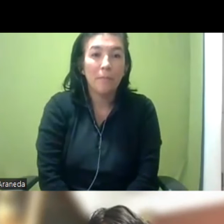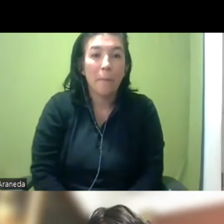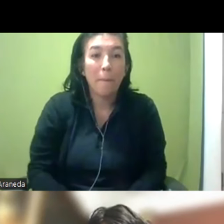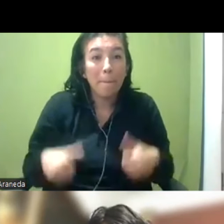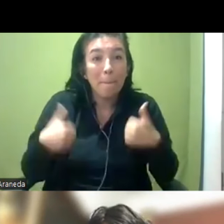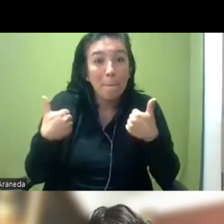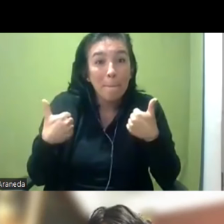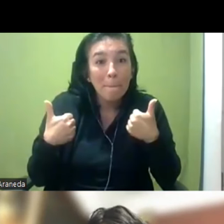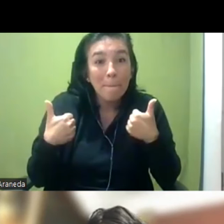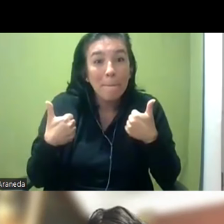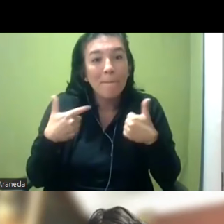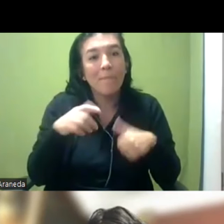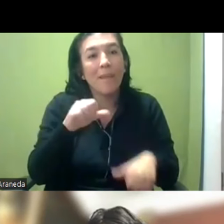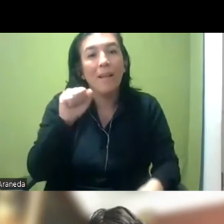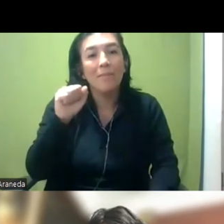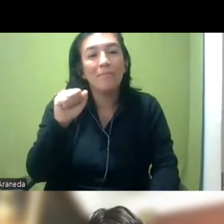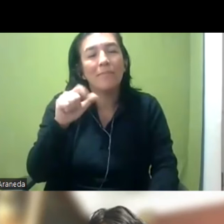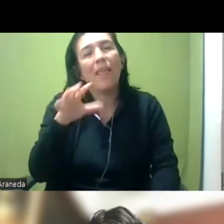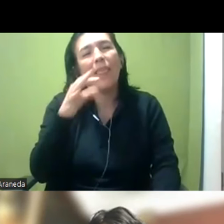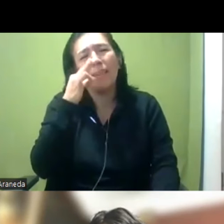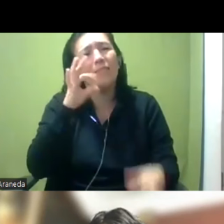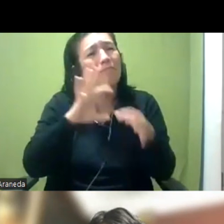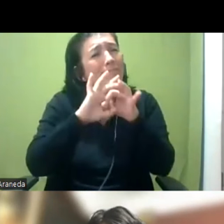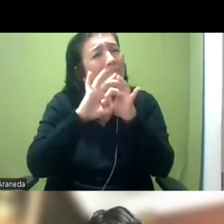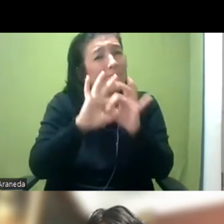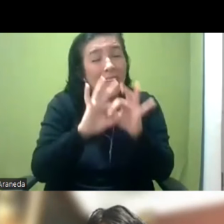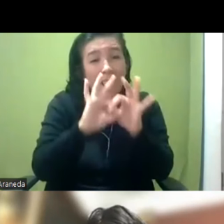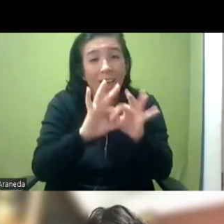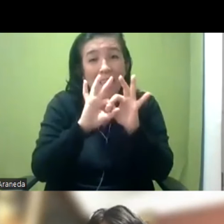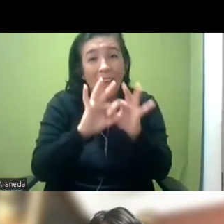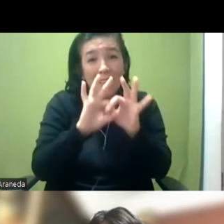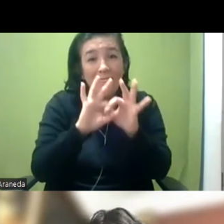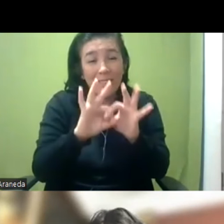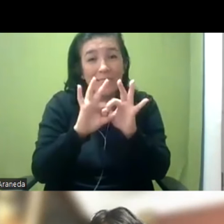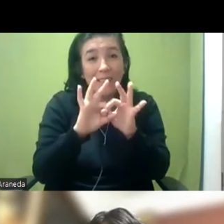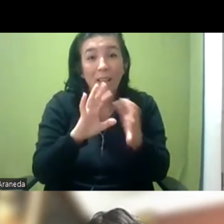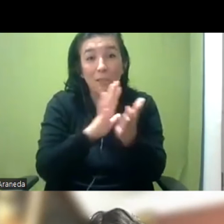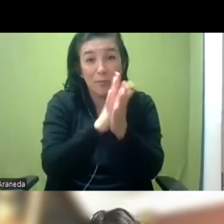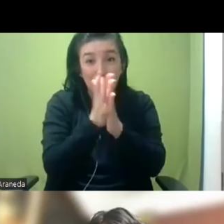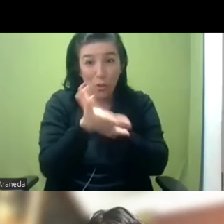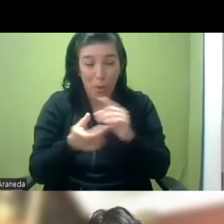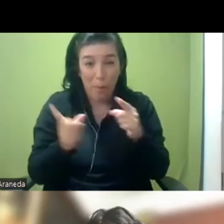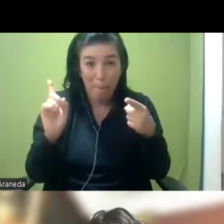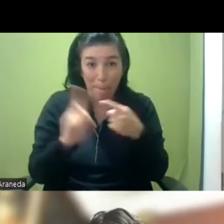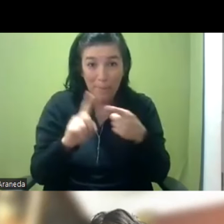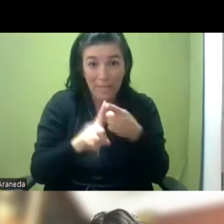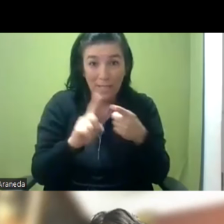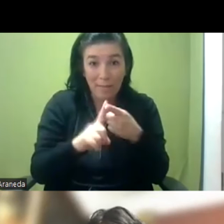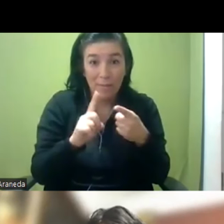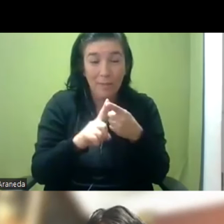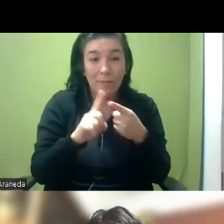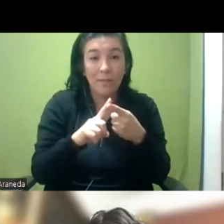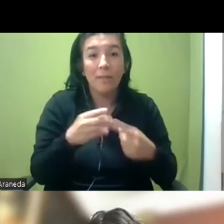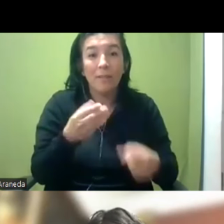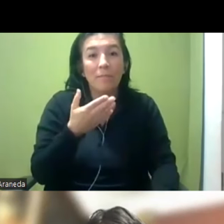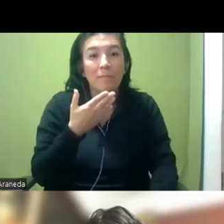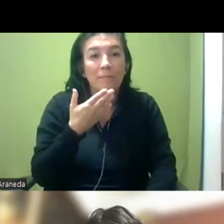Bueno, yo le quiero dar las gracias a las Uy, personas maravilla. que participaron, a bueno, Inés Lucía